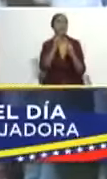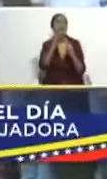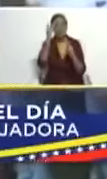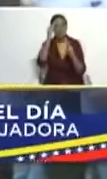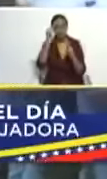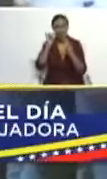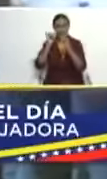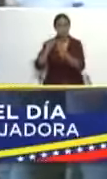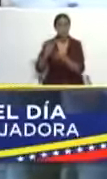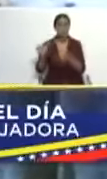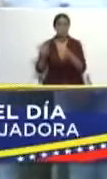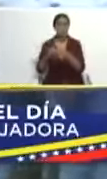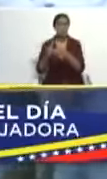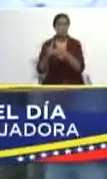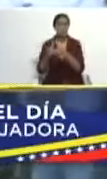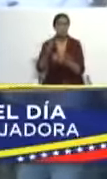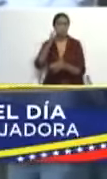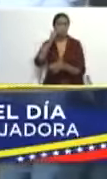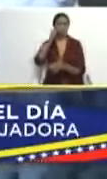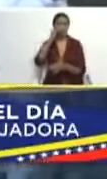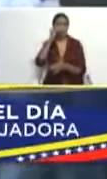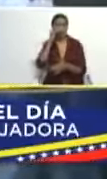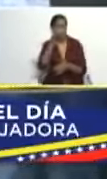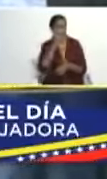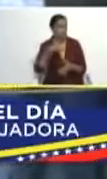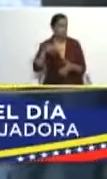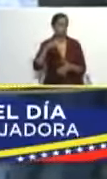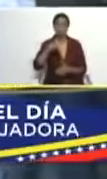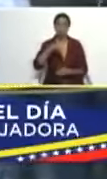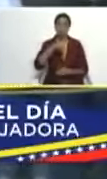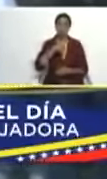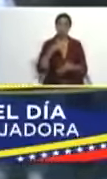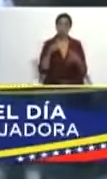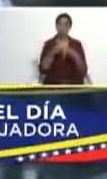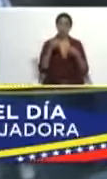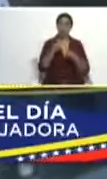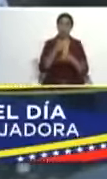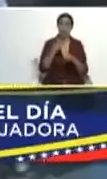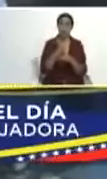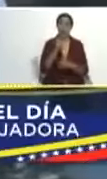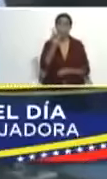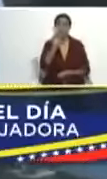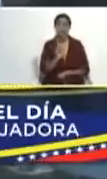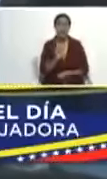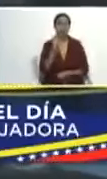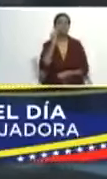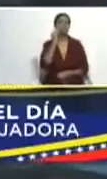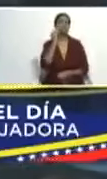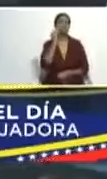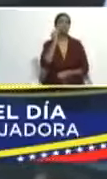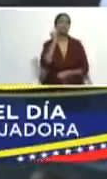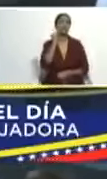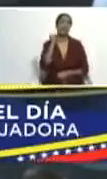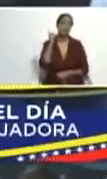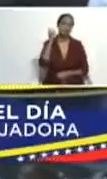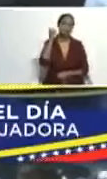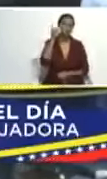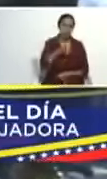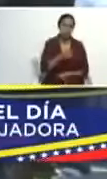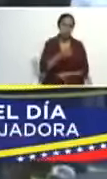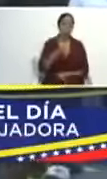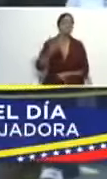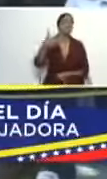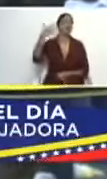apellidos, es la clase obrera de Guayana. Clase obrera que los confrontó cuando ellos